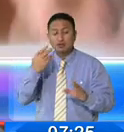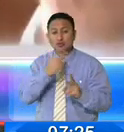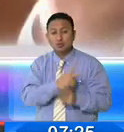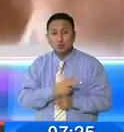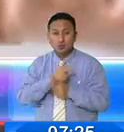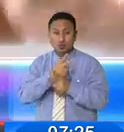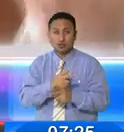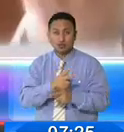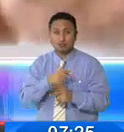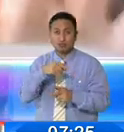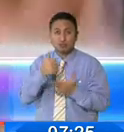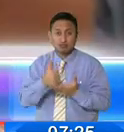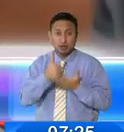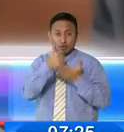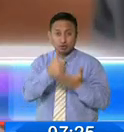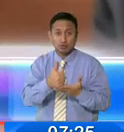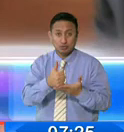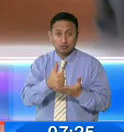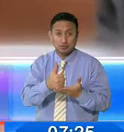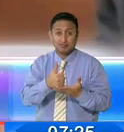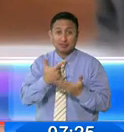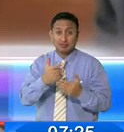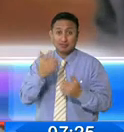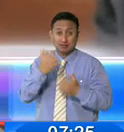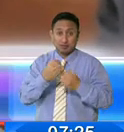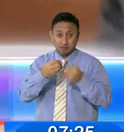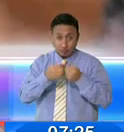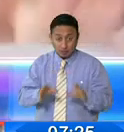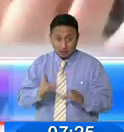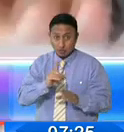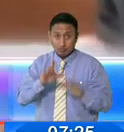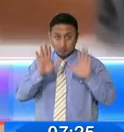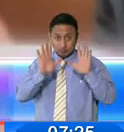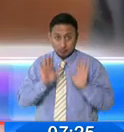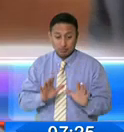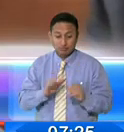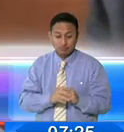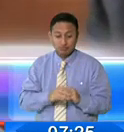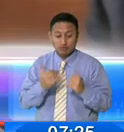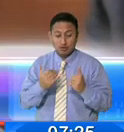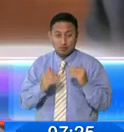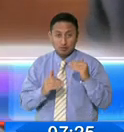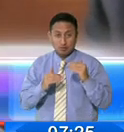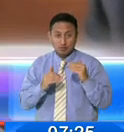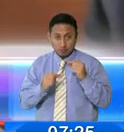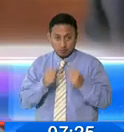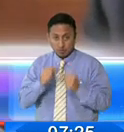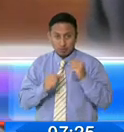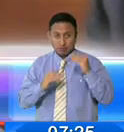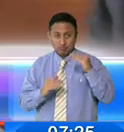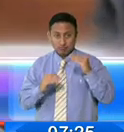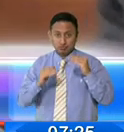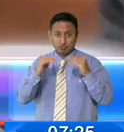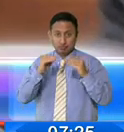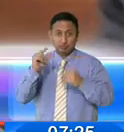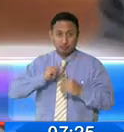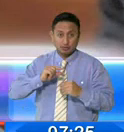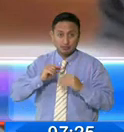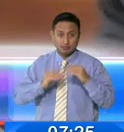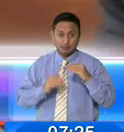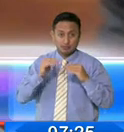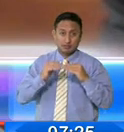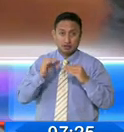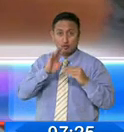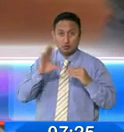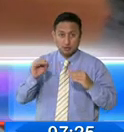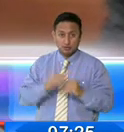una red de protección que frenó la caída y que ahora tiene que servir para regresar a condiciones normales. Y lo que estamos viendo en los